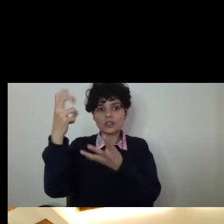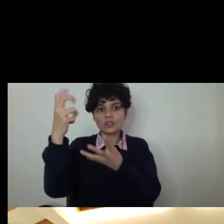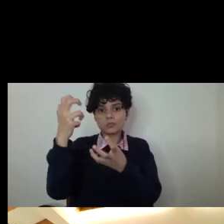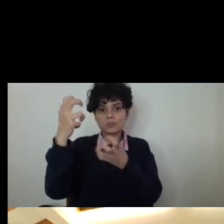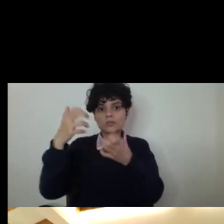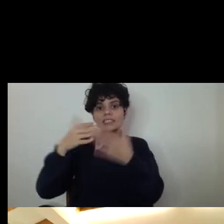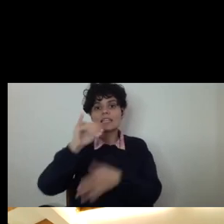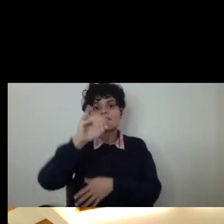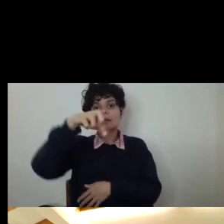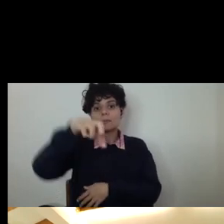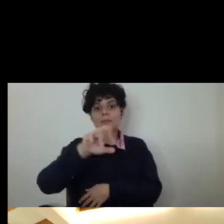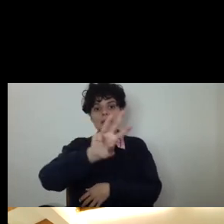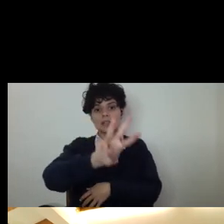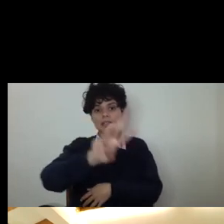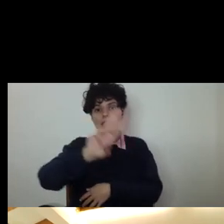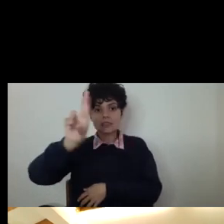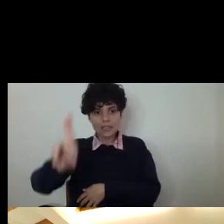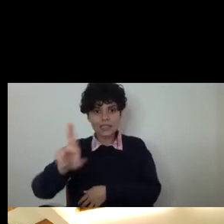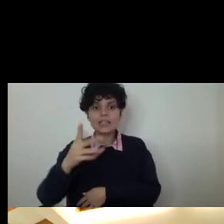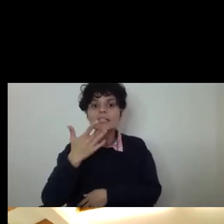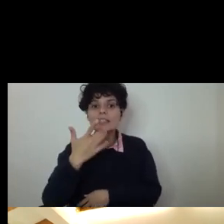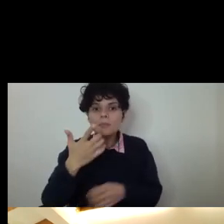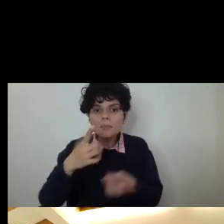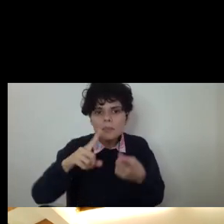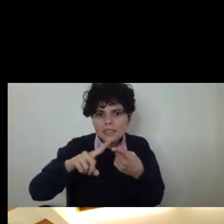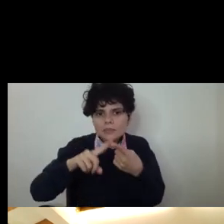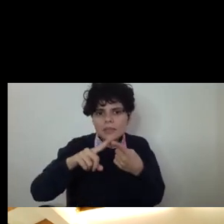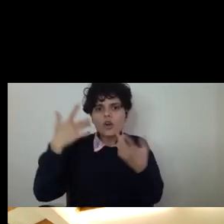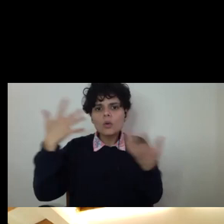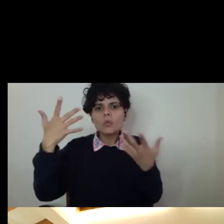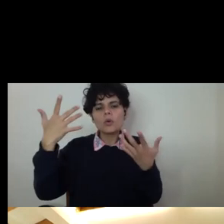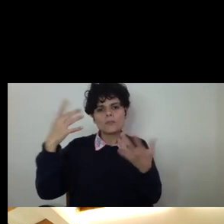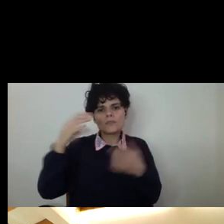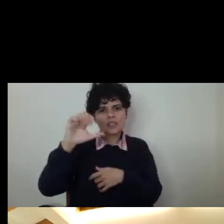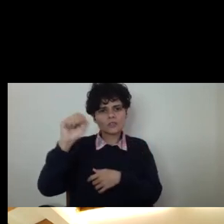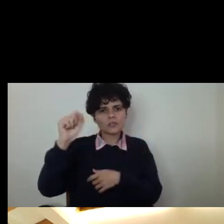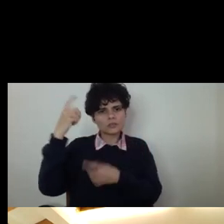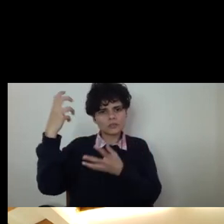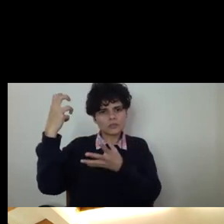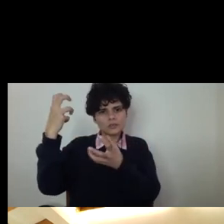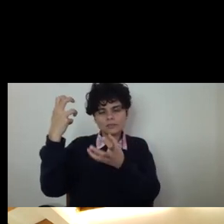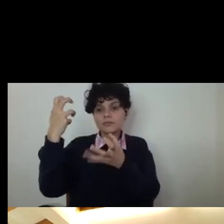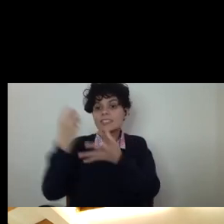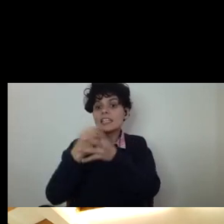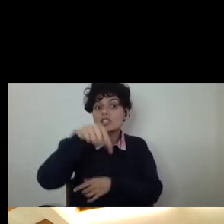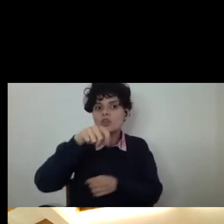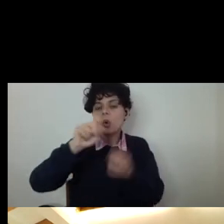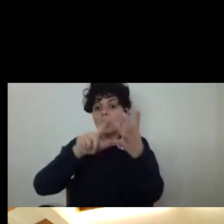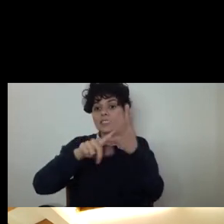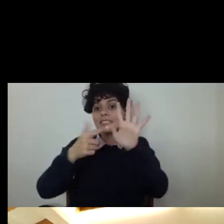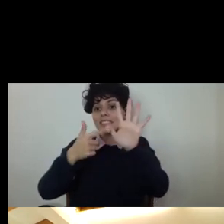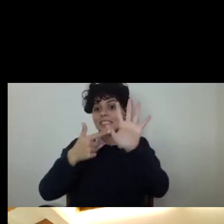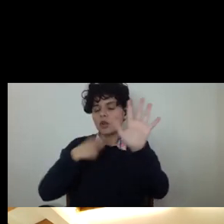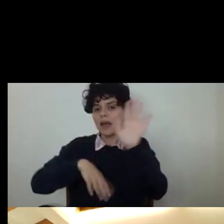de señales de calcio nucleares inducidas por la actividad neuronal. Y estas señales de calcio nucleares, y eso es lo que más me interesaría poder ver